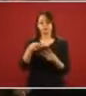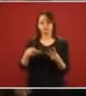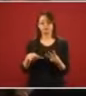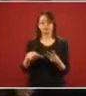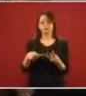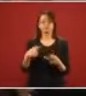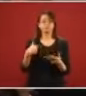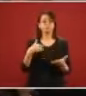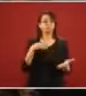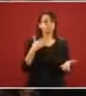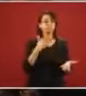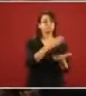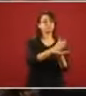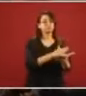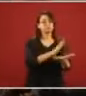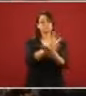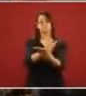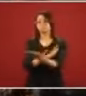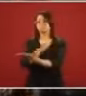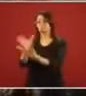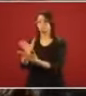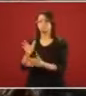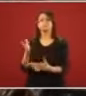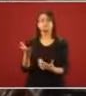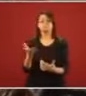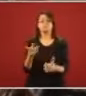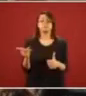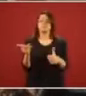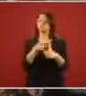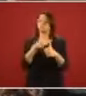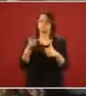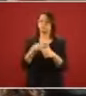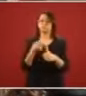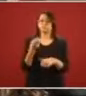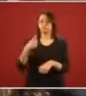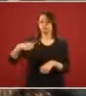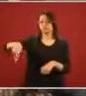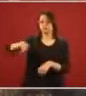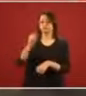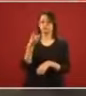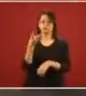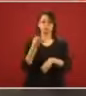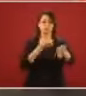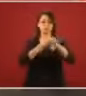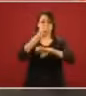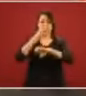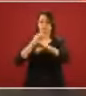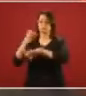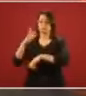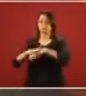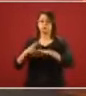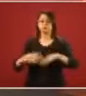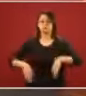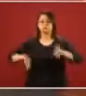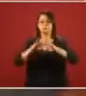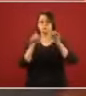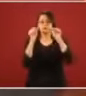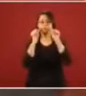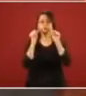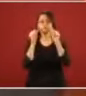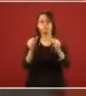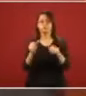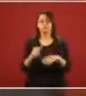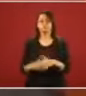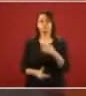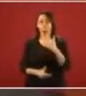porque se les dio prioridad a estos tres estados. No, que vamos